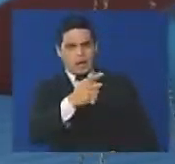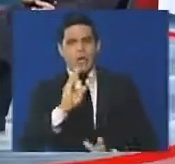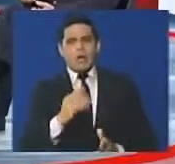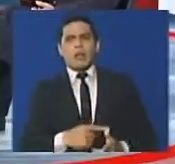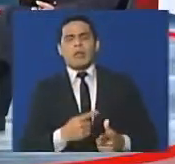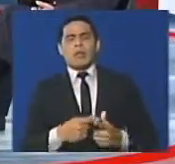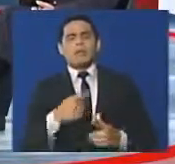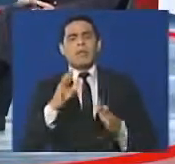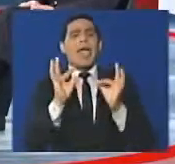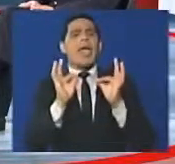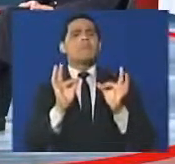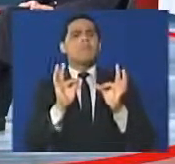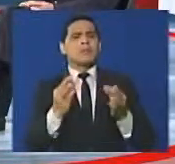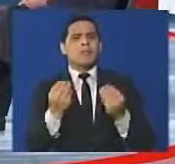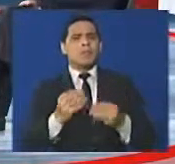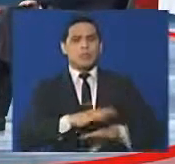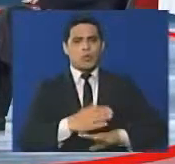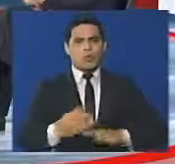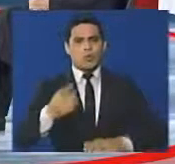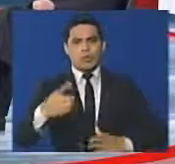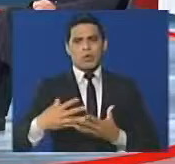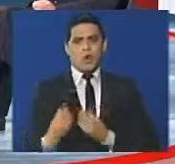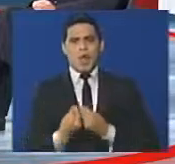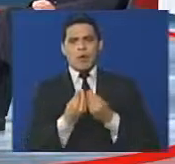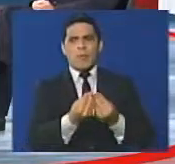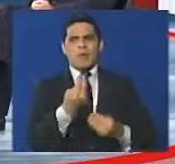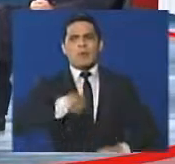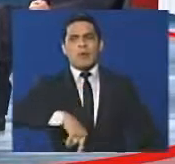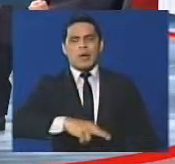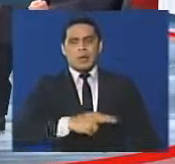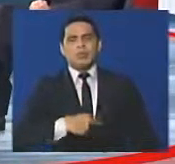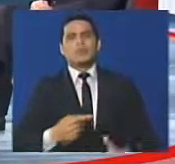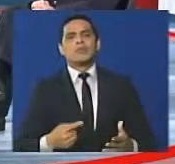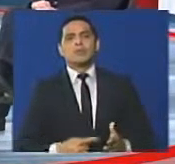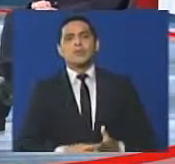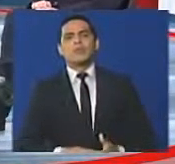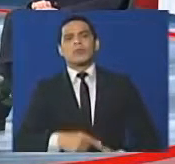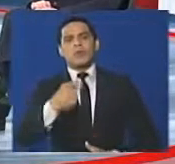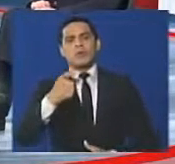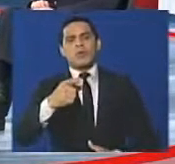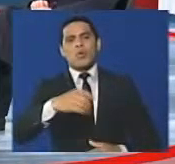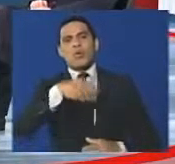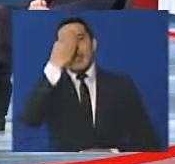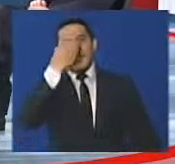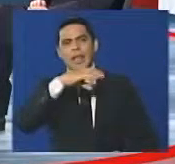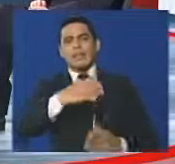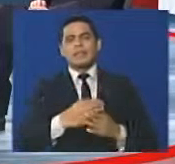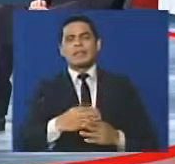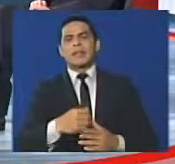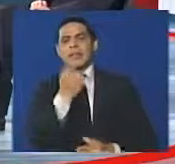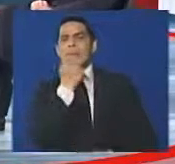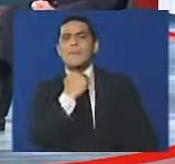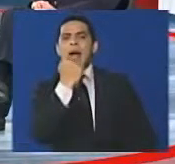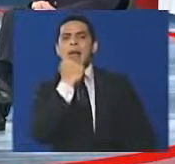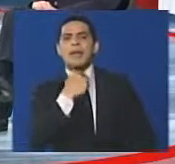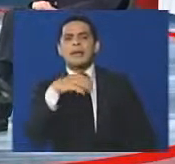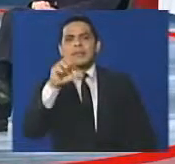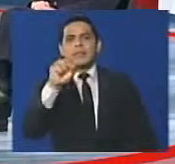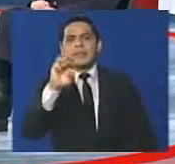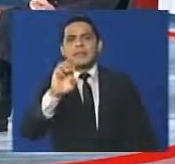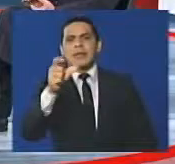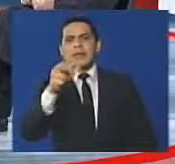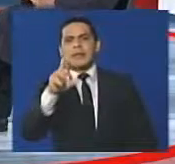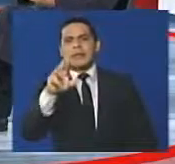especial que usted no se lo imagina, porque nos acompañó un tenor venezolano de Valencia, Sergio Marín, con unas